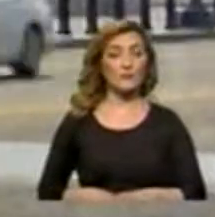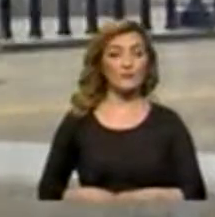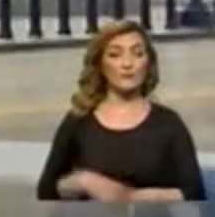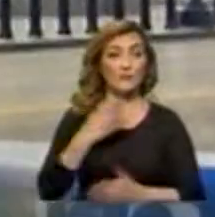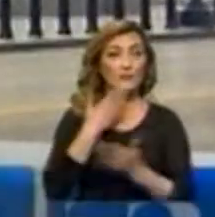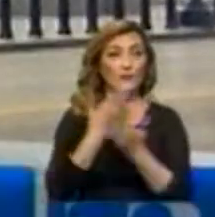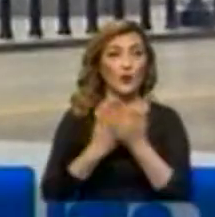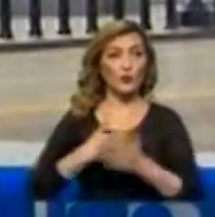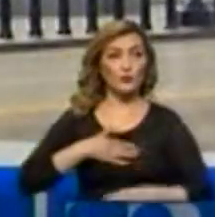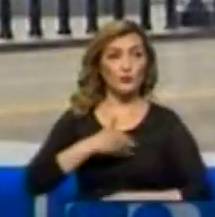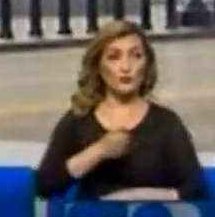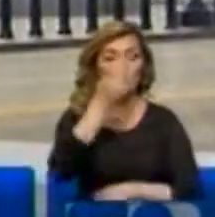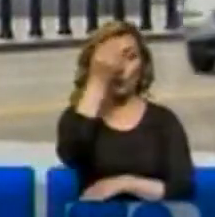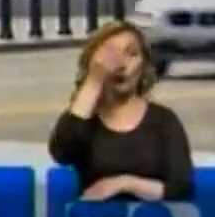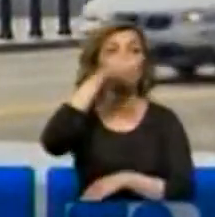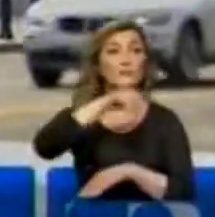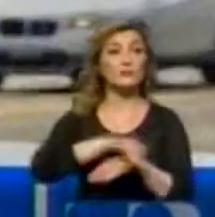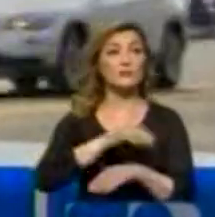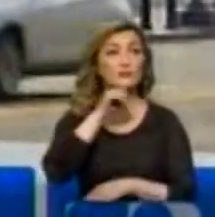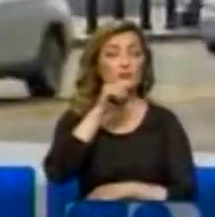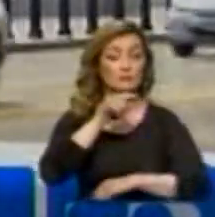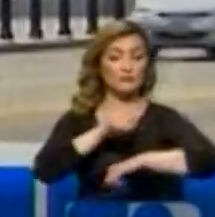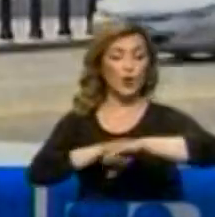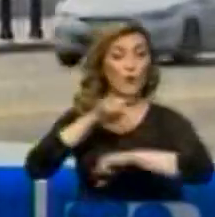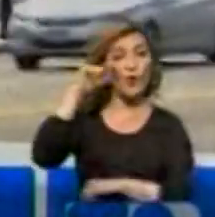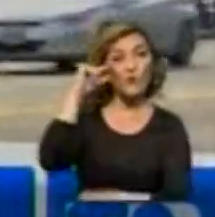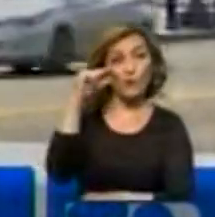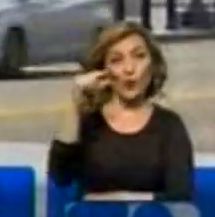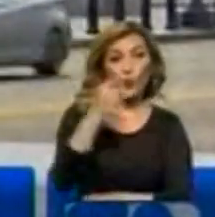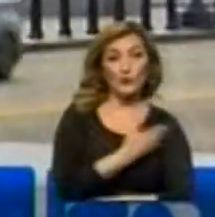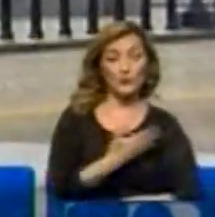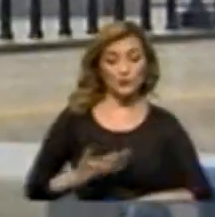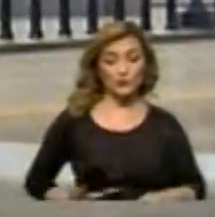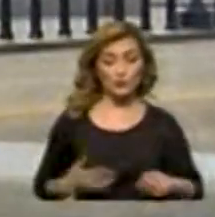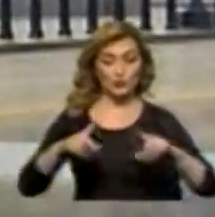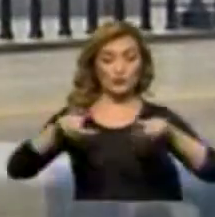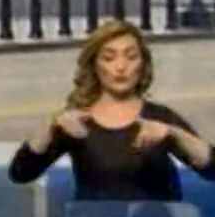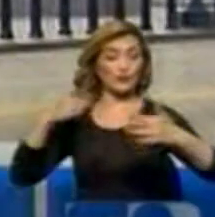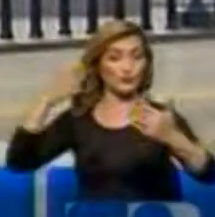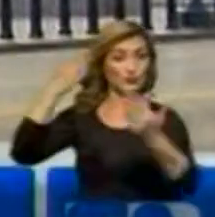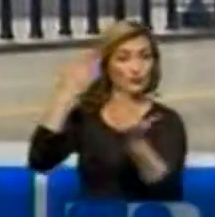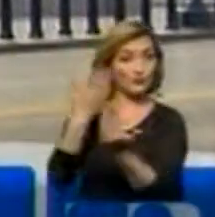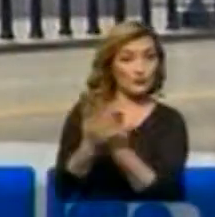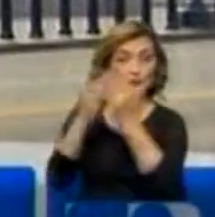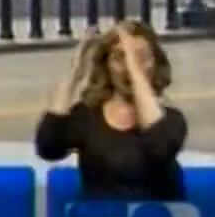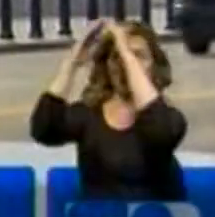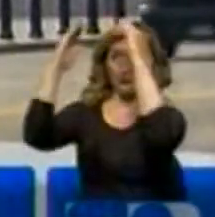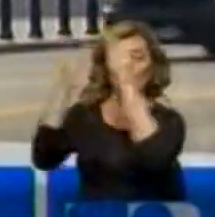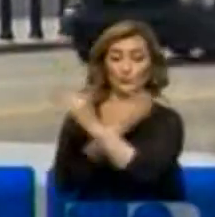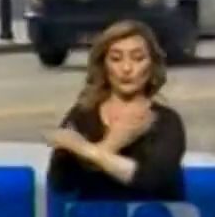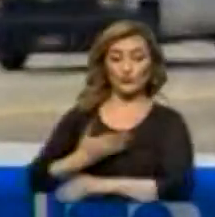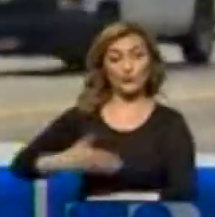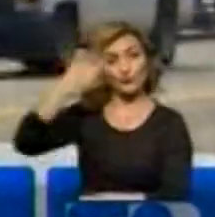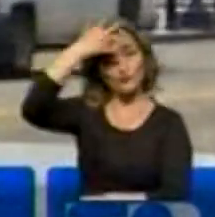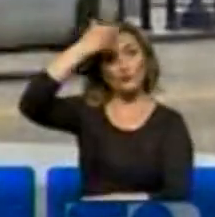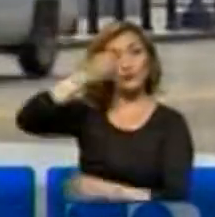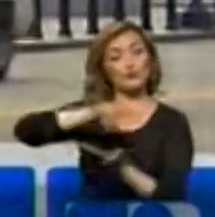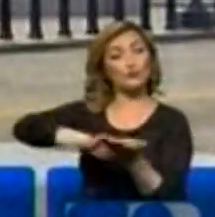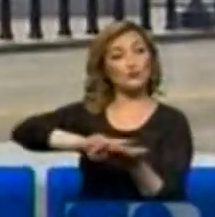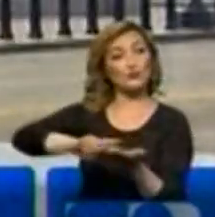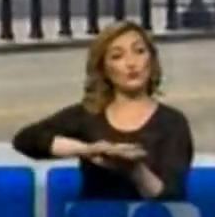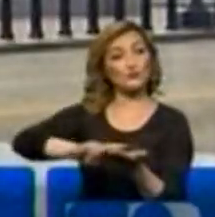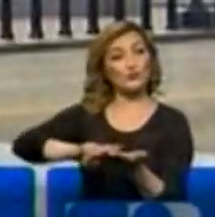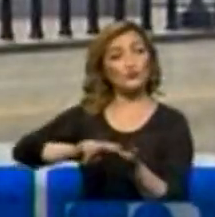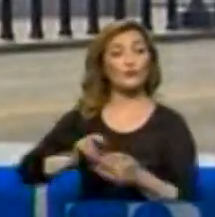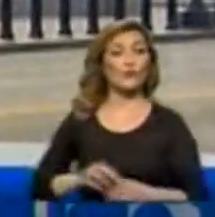Gracias, ¿cómo están? Muy buenas tardes. Falta poco para que el presidente Lenín Moreno llegue a la Casa Blanca y se reúna con el presidente de los Estados